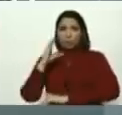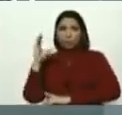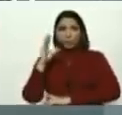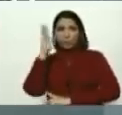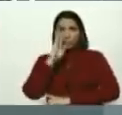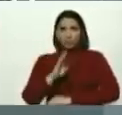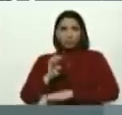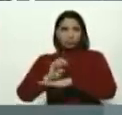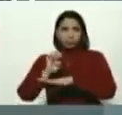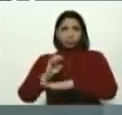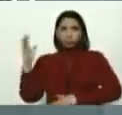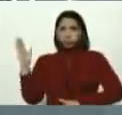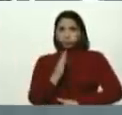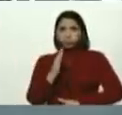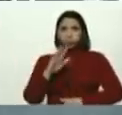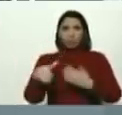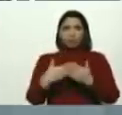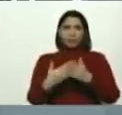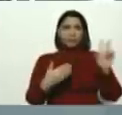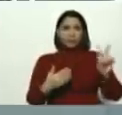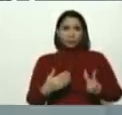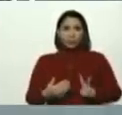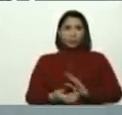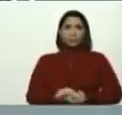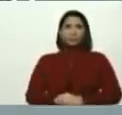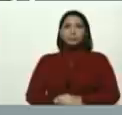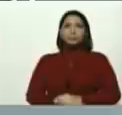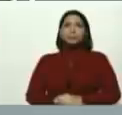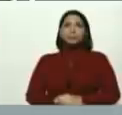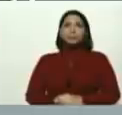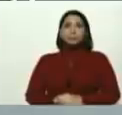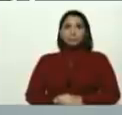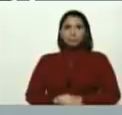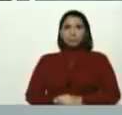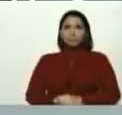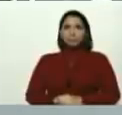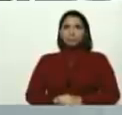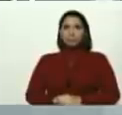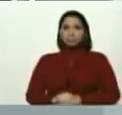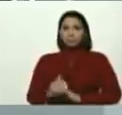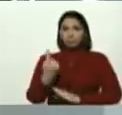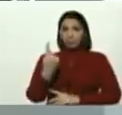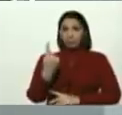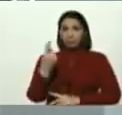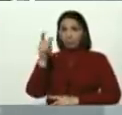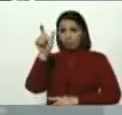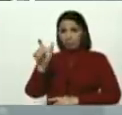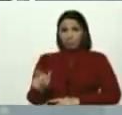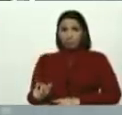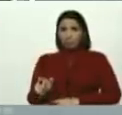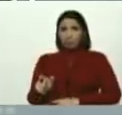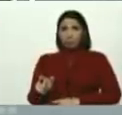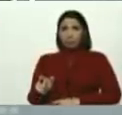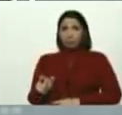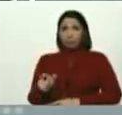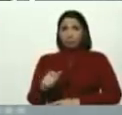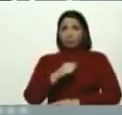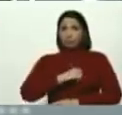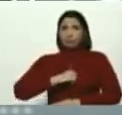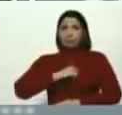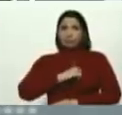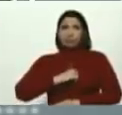y ecuatorianos que han pasado para Venezuela, y el tema de este lamentable